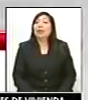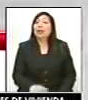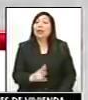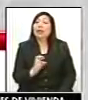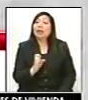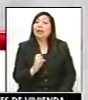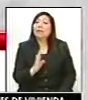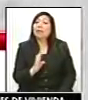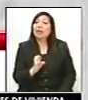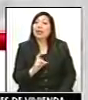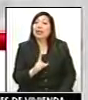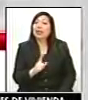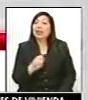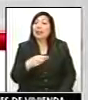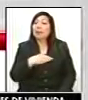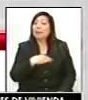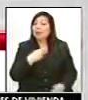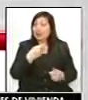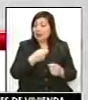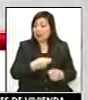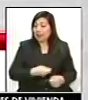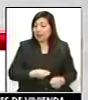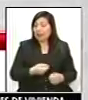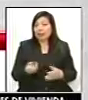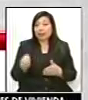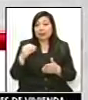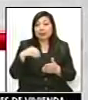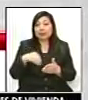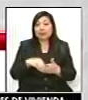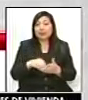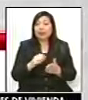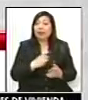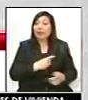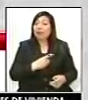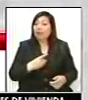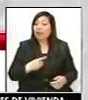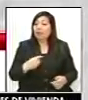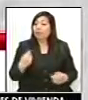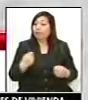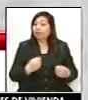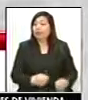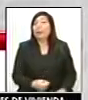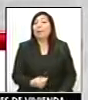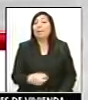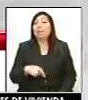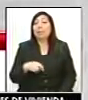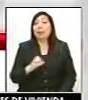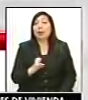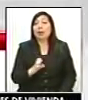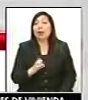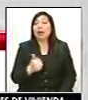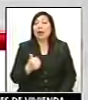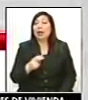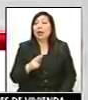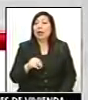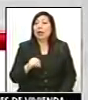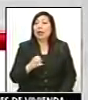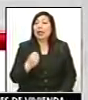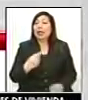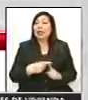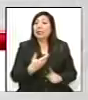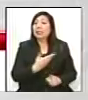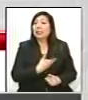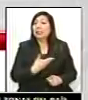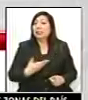Quevedo Flores, exministro de Agricultura, integrante del Consejo Directivo de Proinversión; Pablo Edgar Araníbar Osorio, expresidente